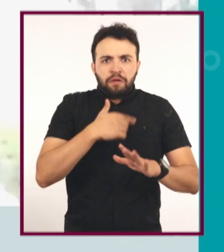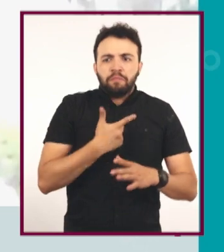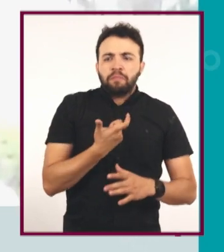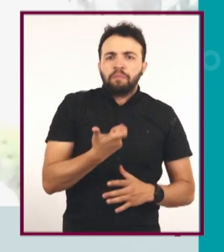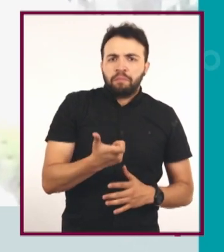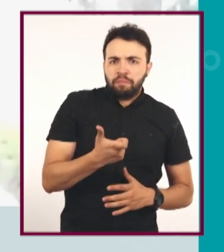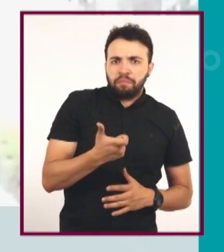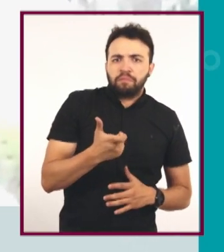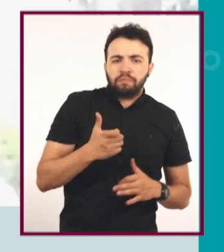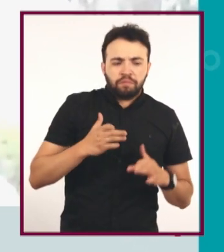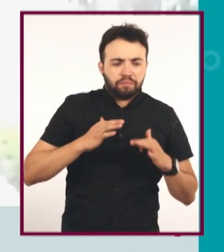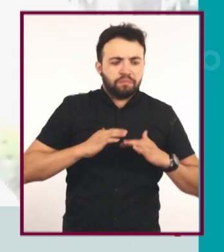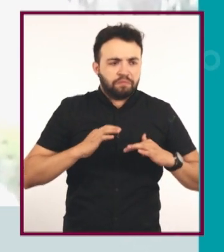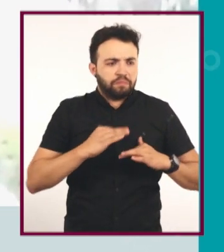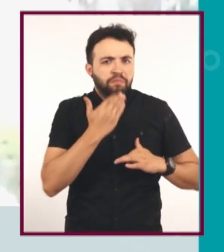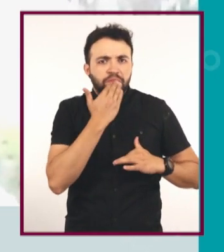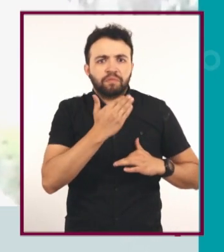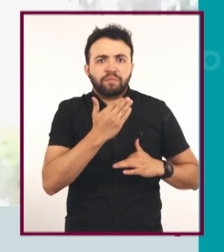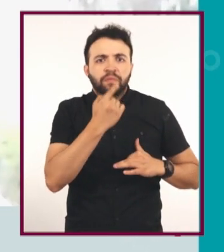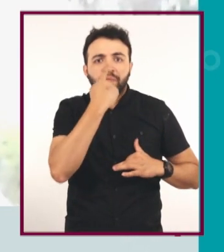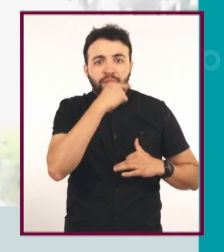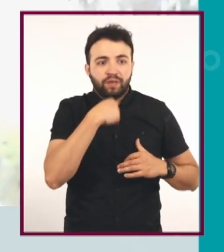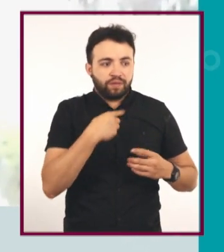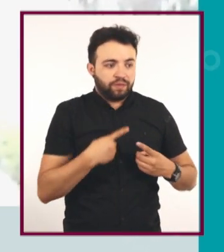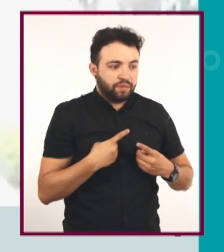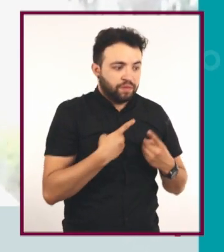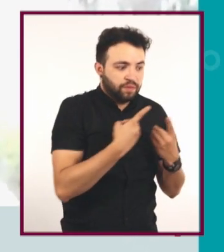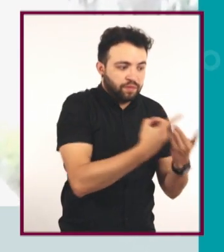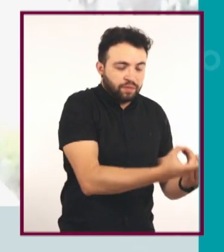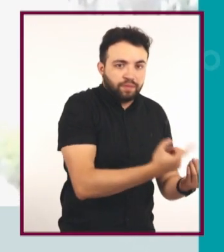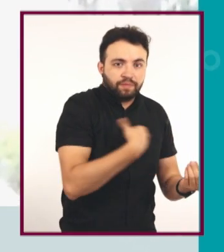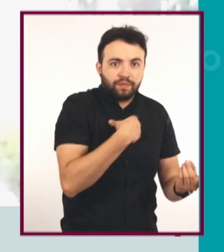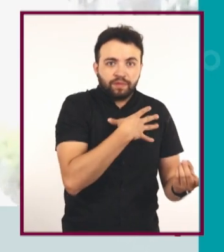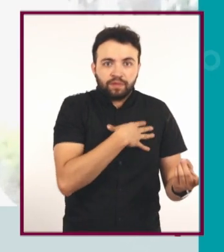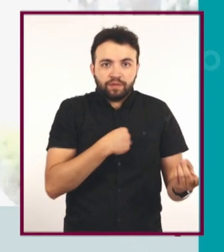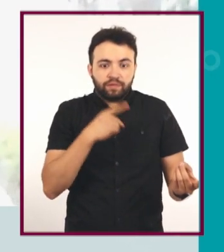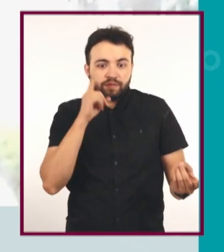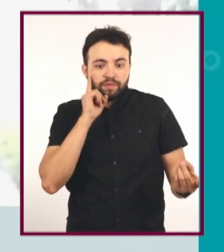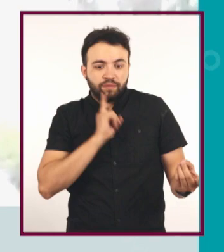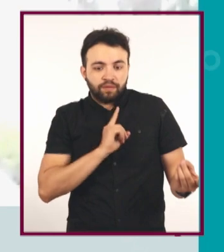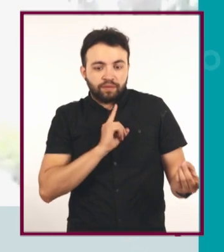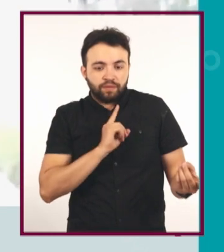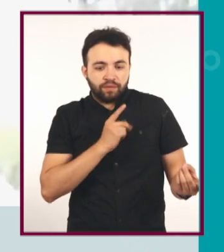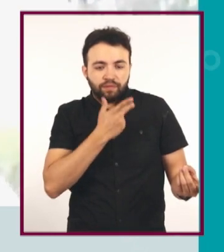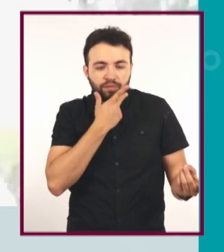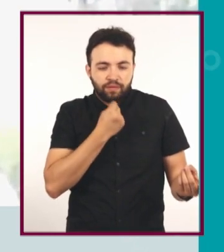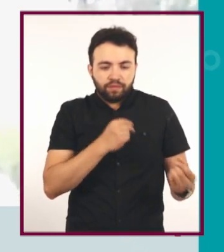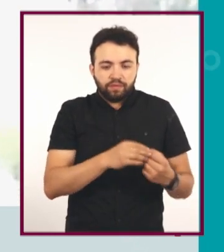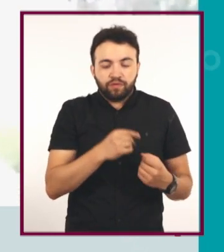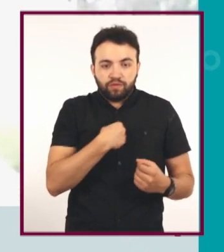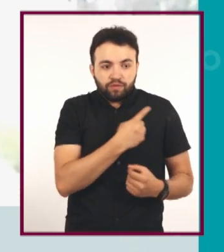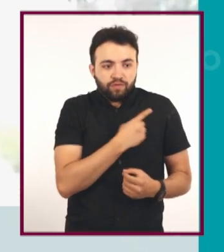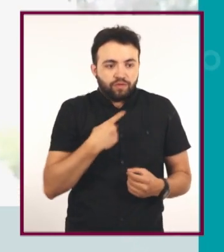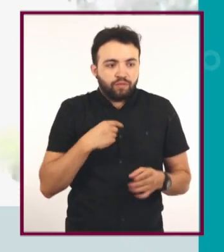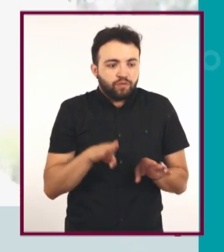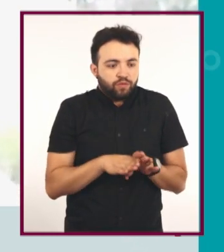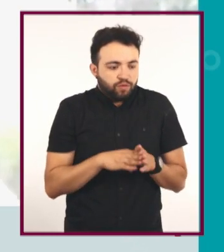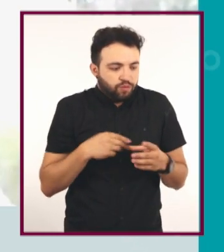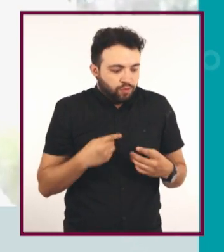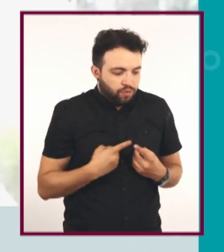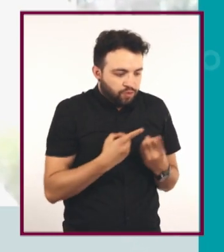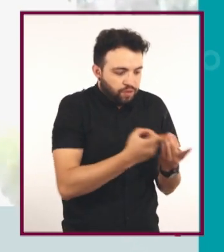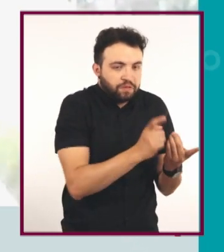Cuando tenga una estabilidad económica para tener algo que ofrecerle a mi hijo o hija, creo que es necesario